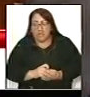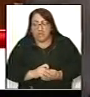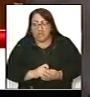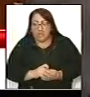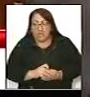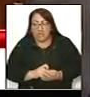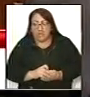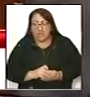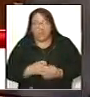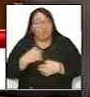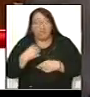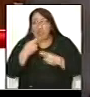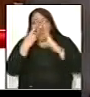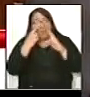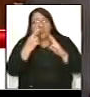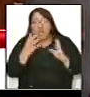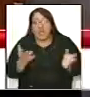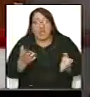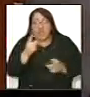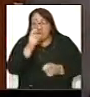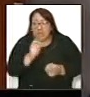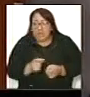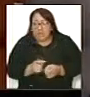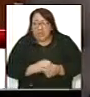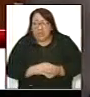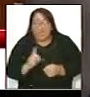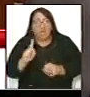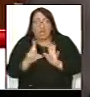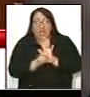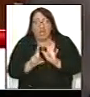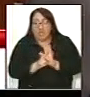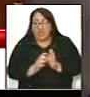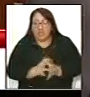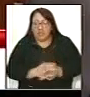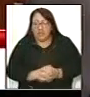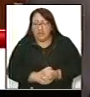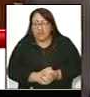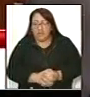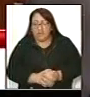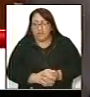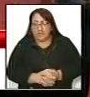respetar a un personaje ilegítimo. No.